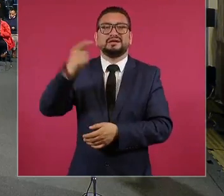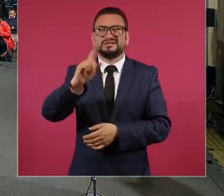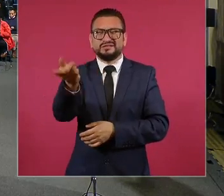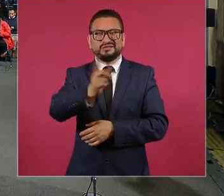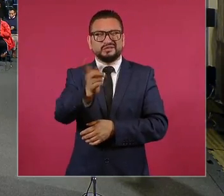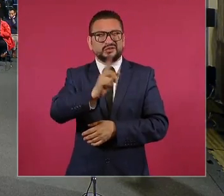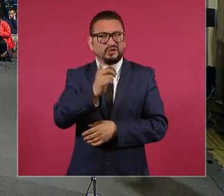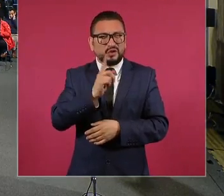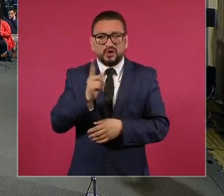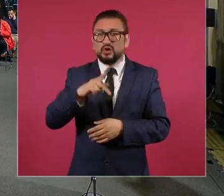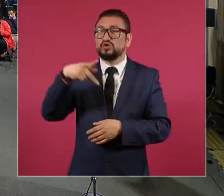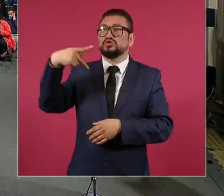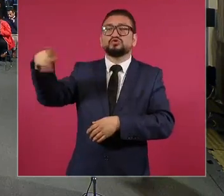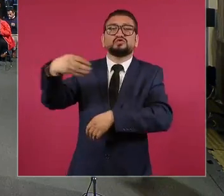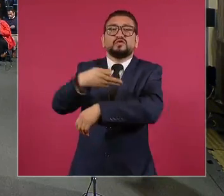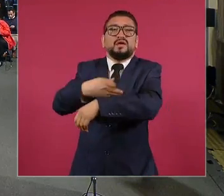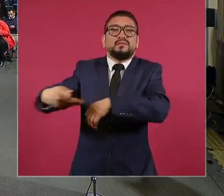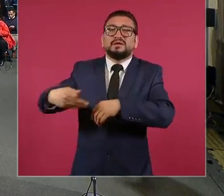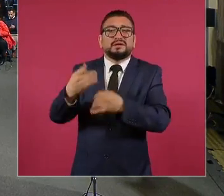siquiera los familiares ya.